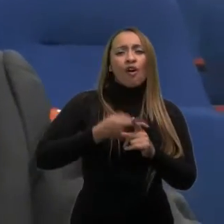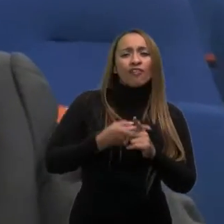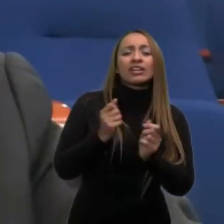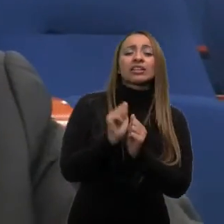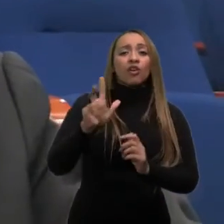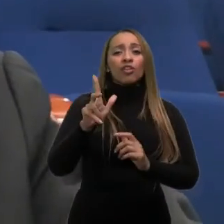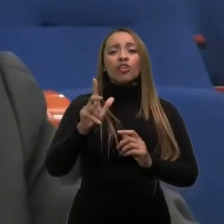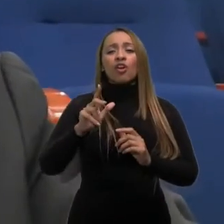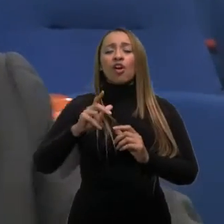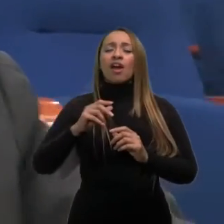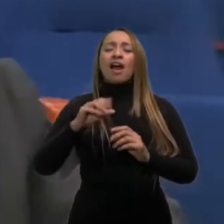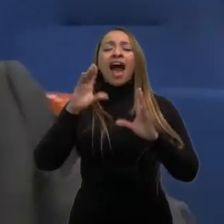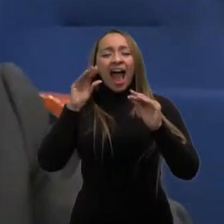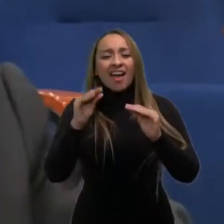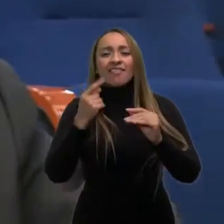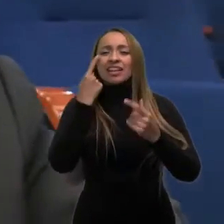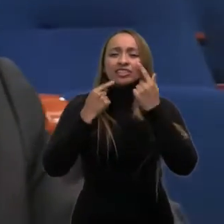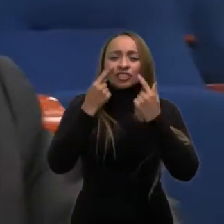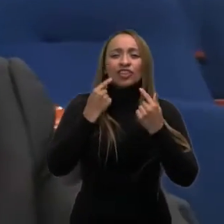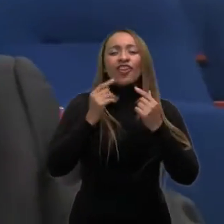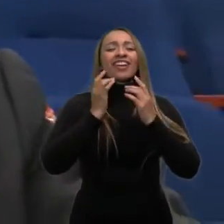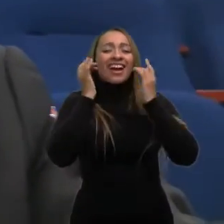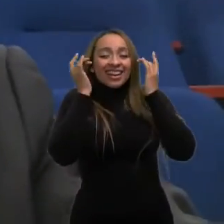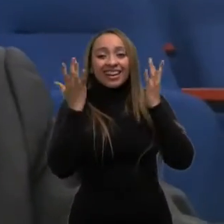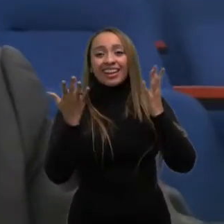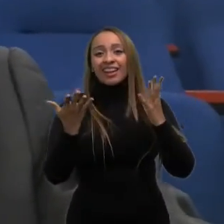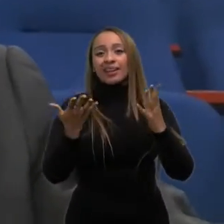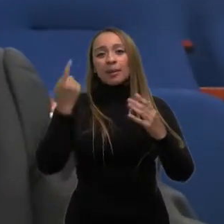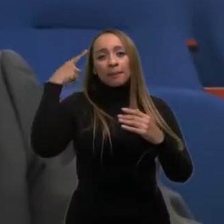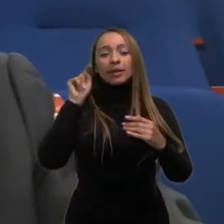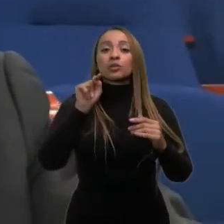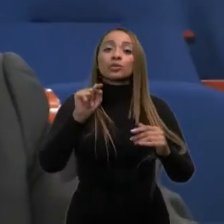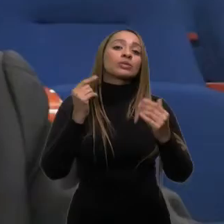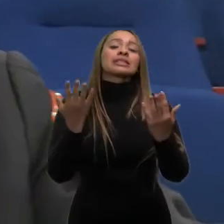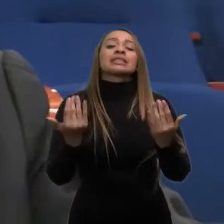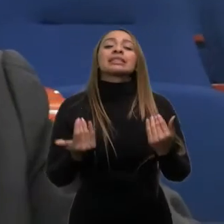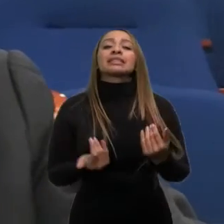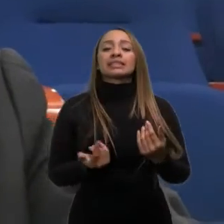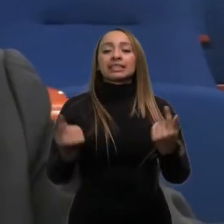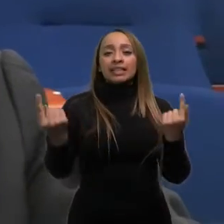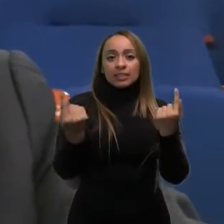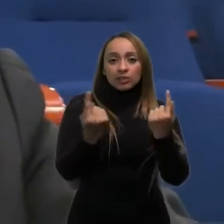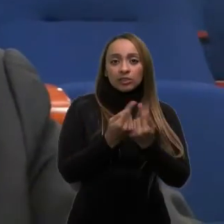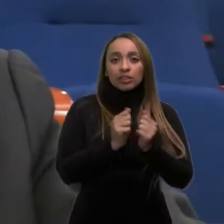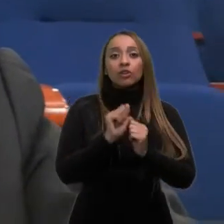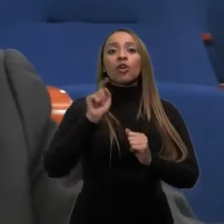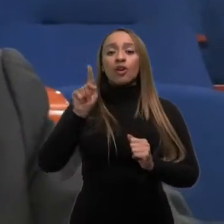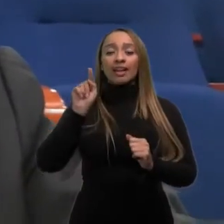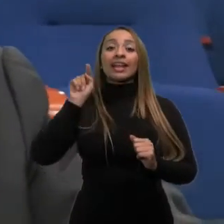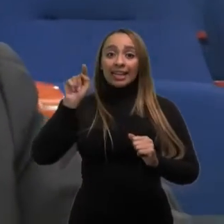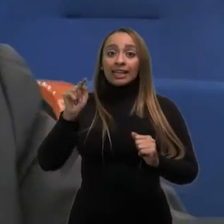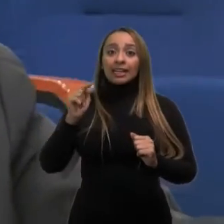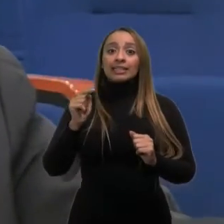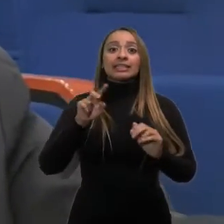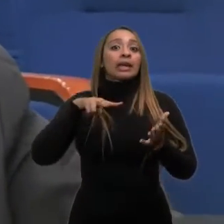Llora con Él si te sientes triste. Ríete con Él si hoy día te pasó algo bueno. Pero necesitas entrar en comunión con alguien que hace